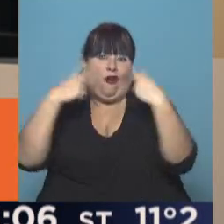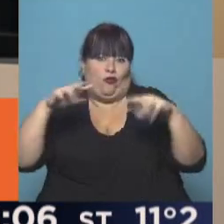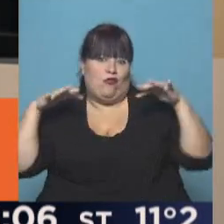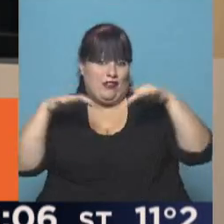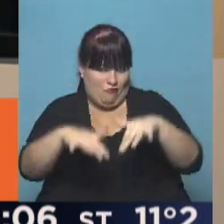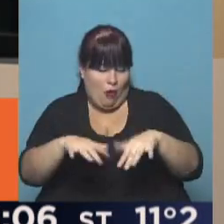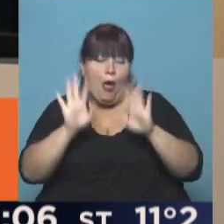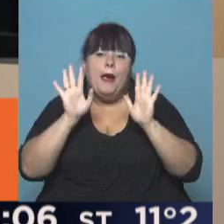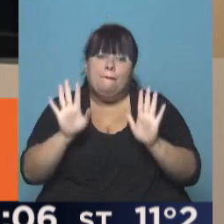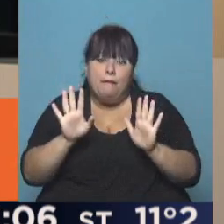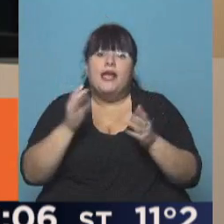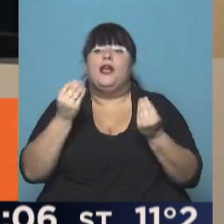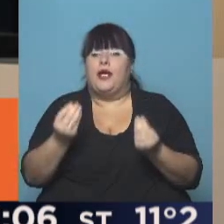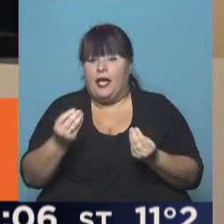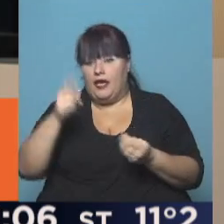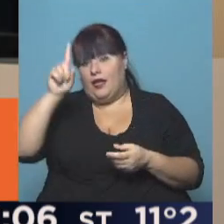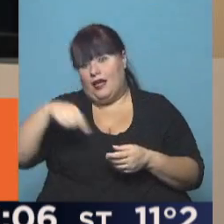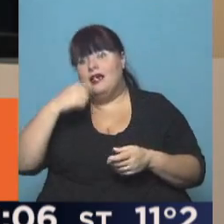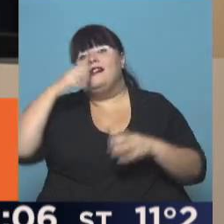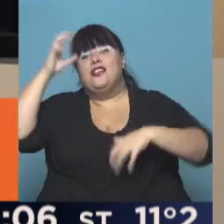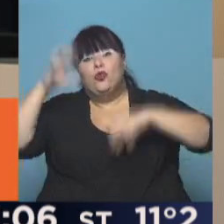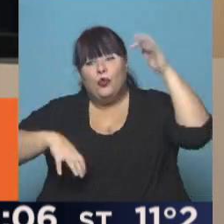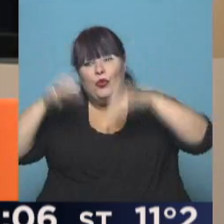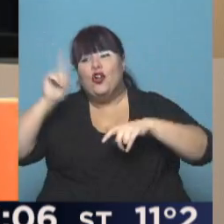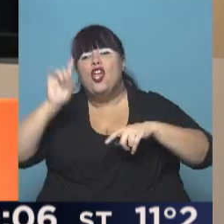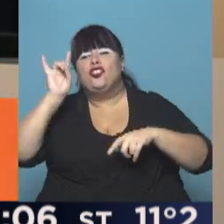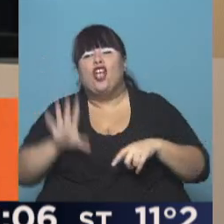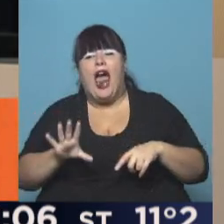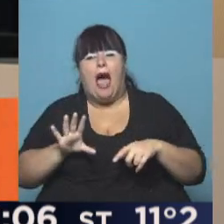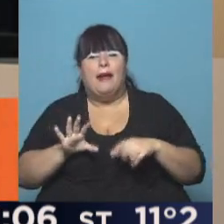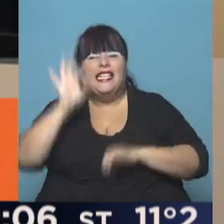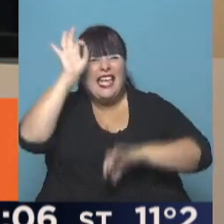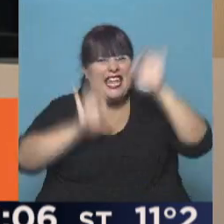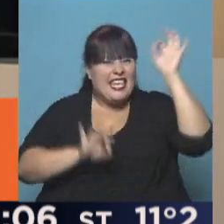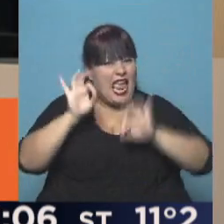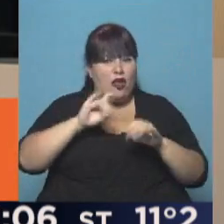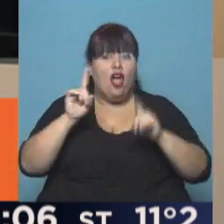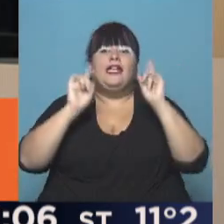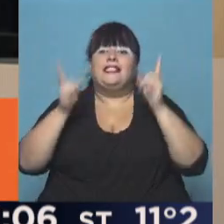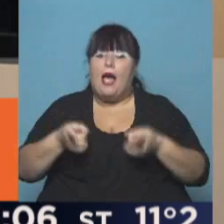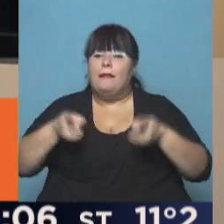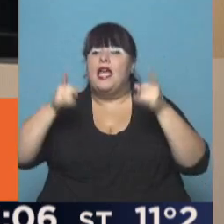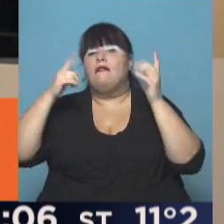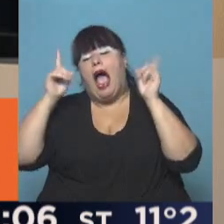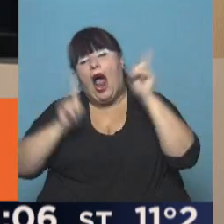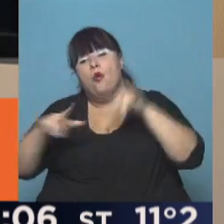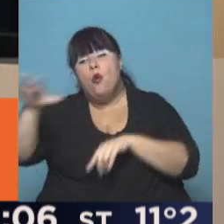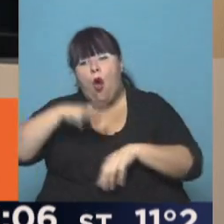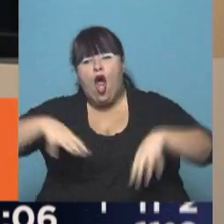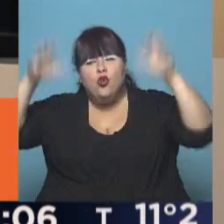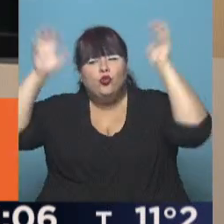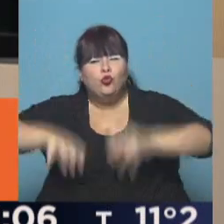turismo, pero que ha ocasionado, porque la precipitación no fue solo en forma de nieve, sino también que por zonas